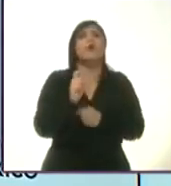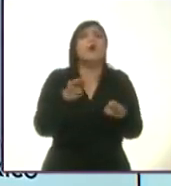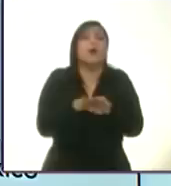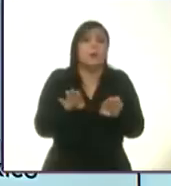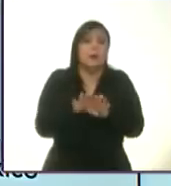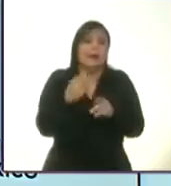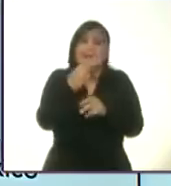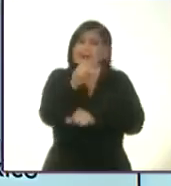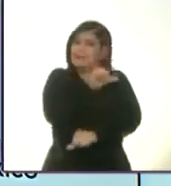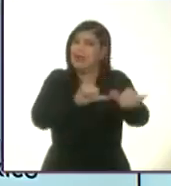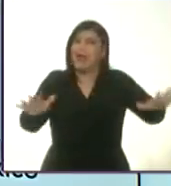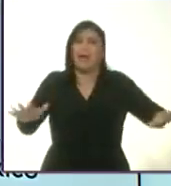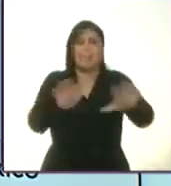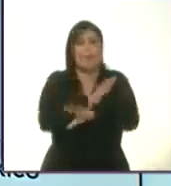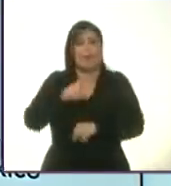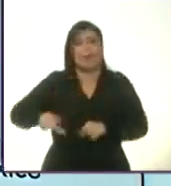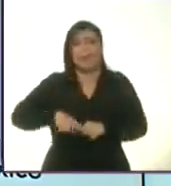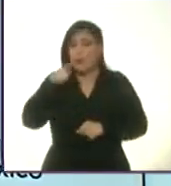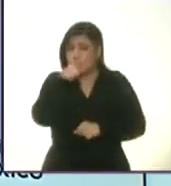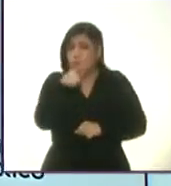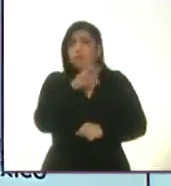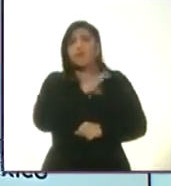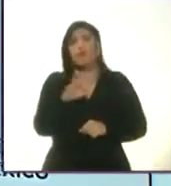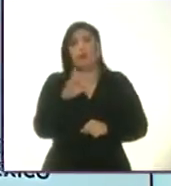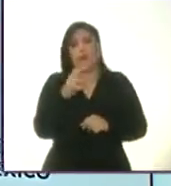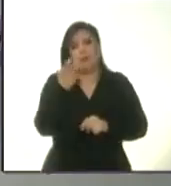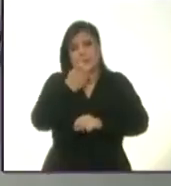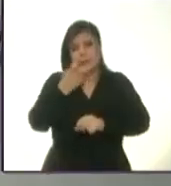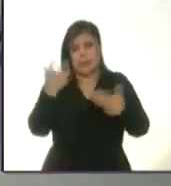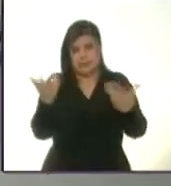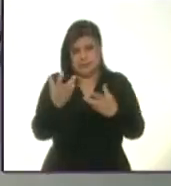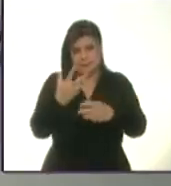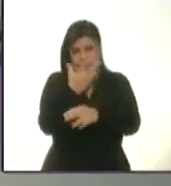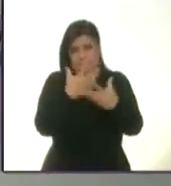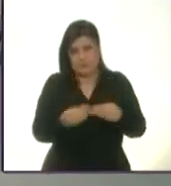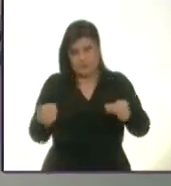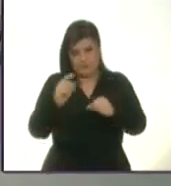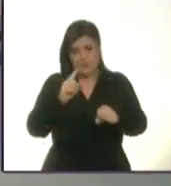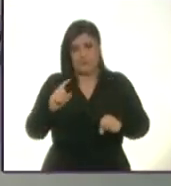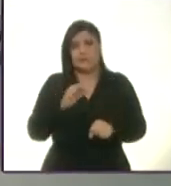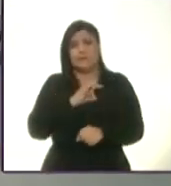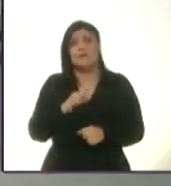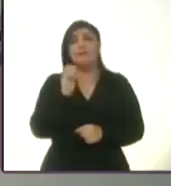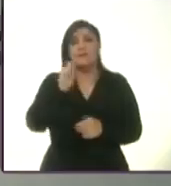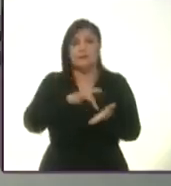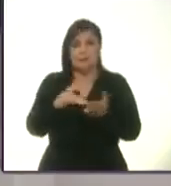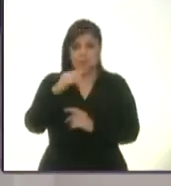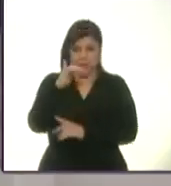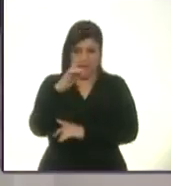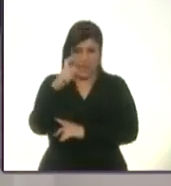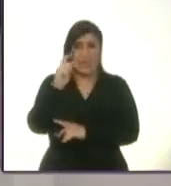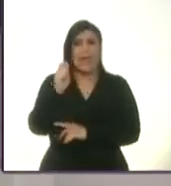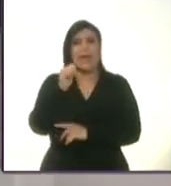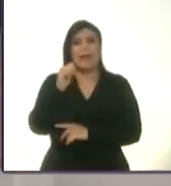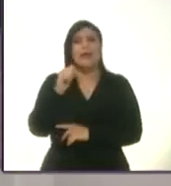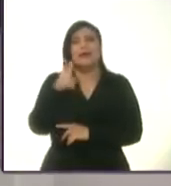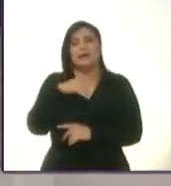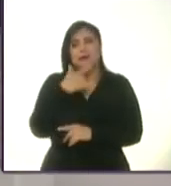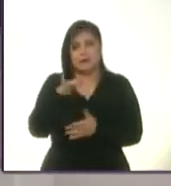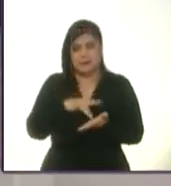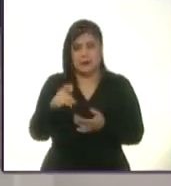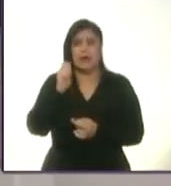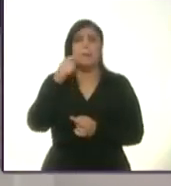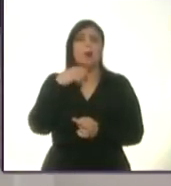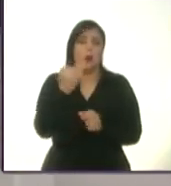tú tienes la solución muchísimas gracias candidatos mikel arriola con eso hemos llegado a un